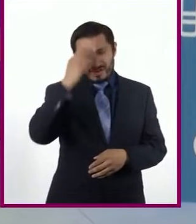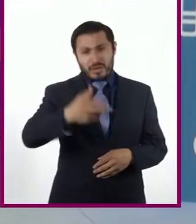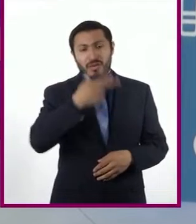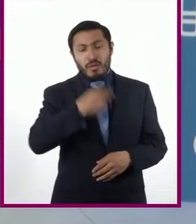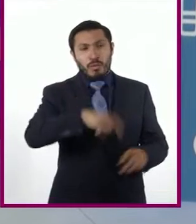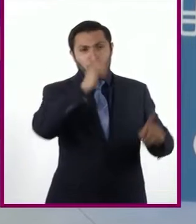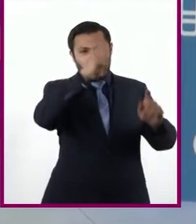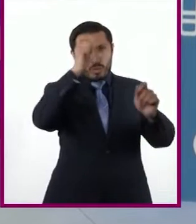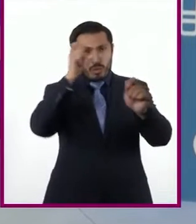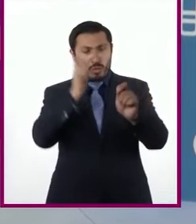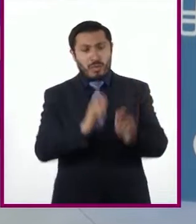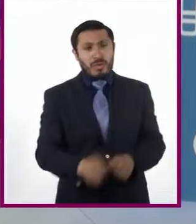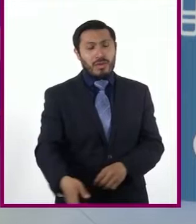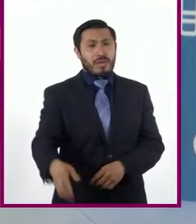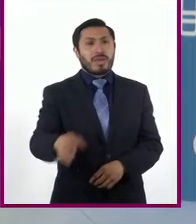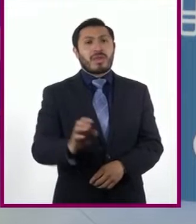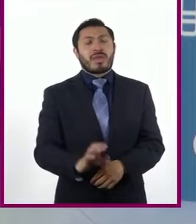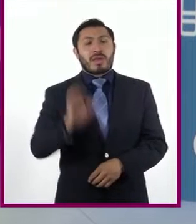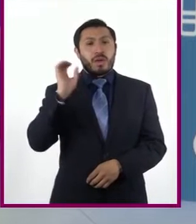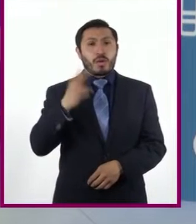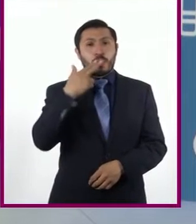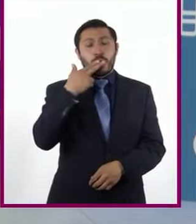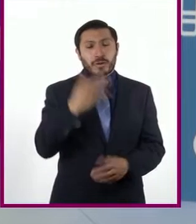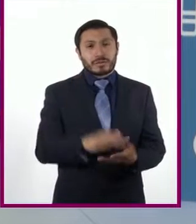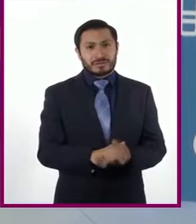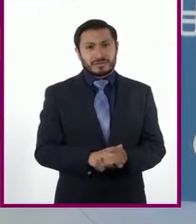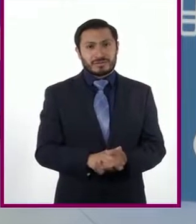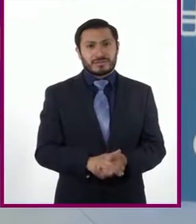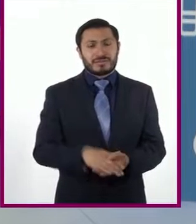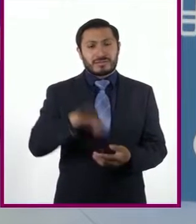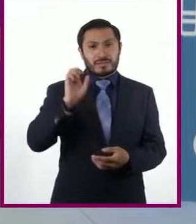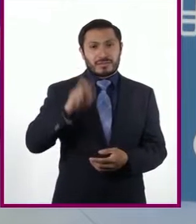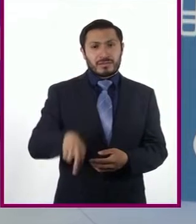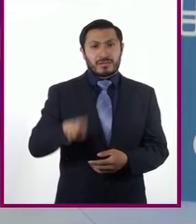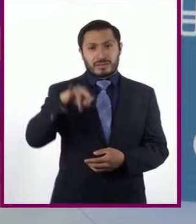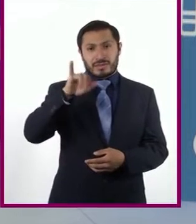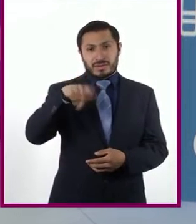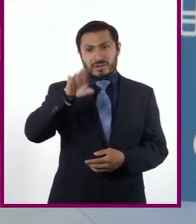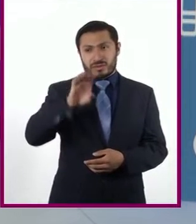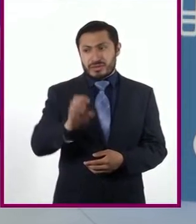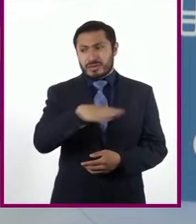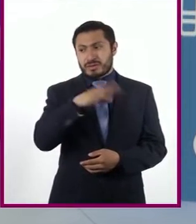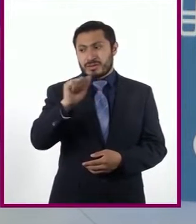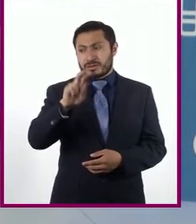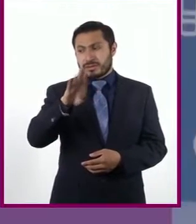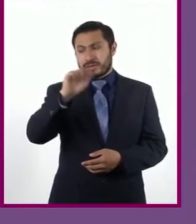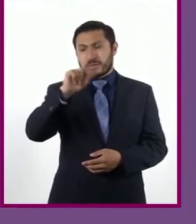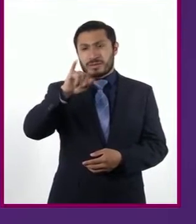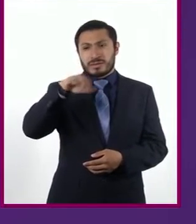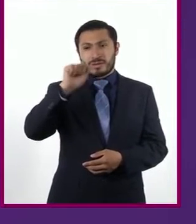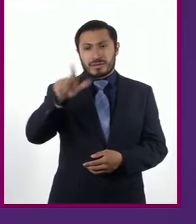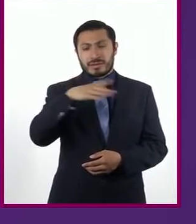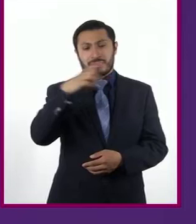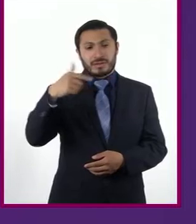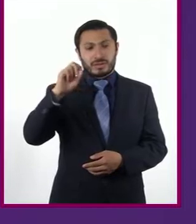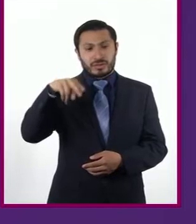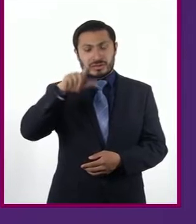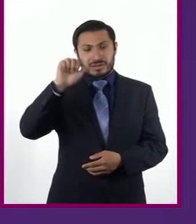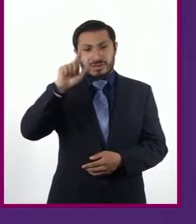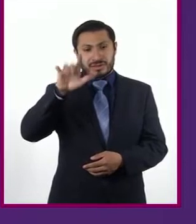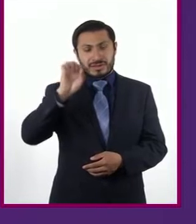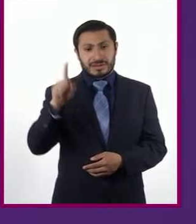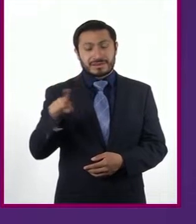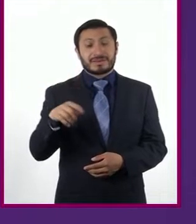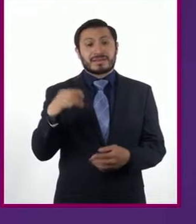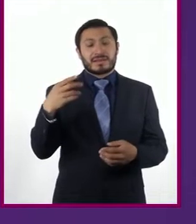mexicano originario del estado de Chihuahua, Enrique Carvajal González, mejor conocido como Sebastián, por una de sus obras